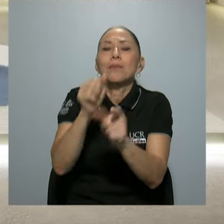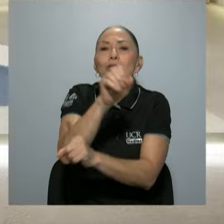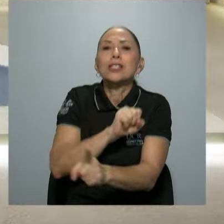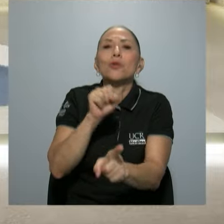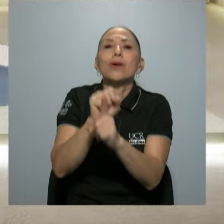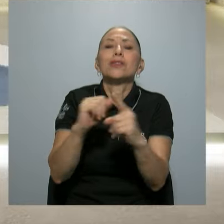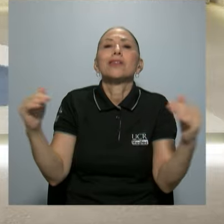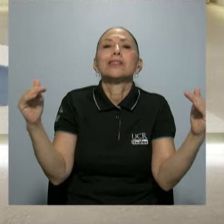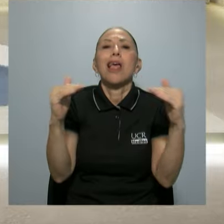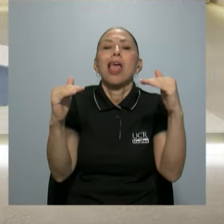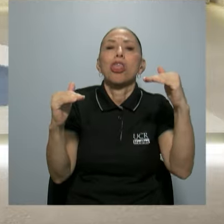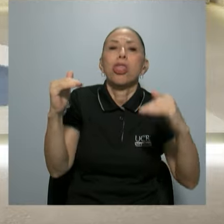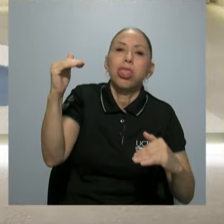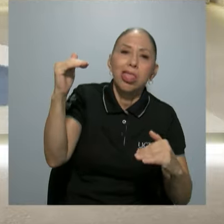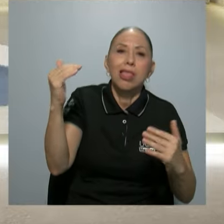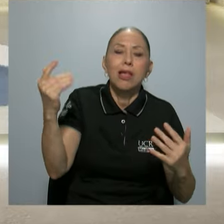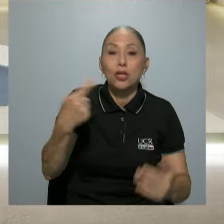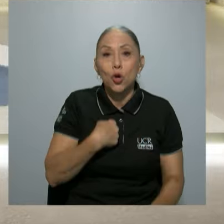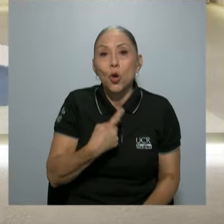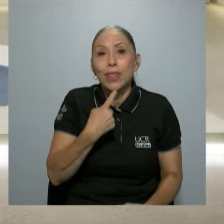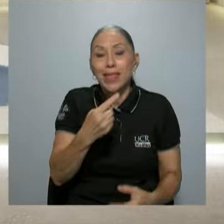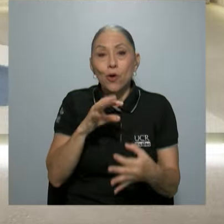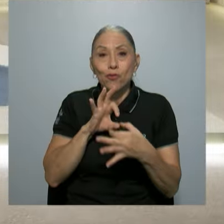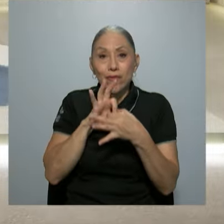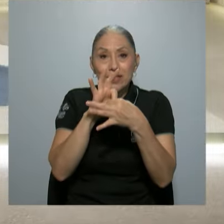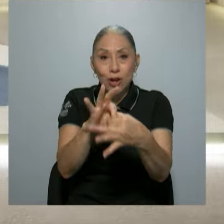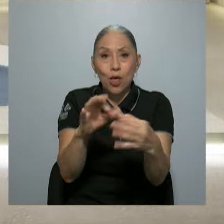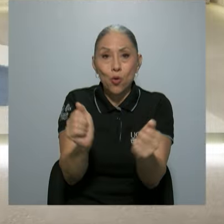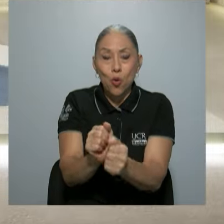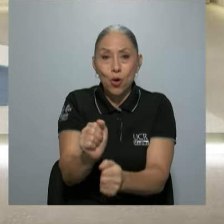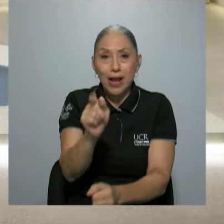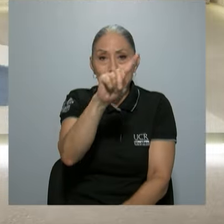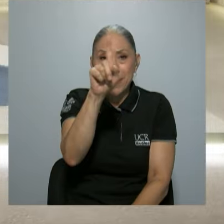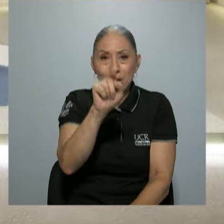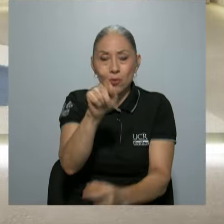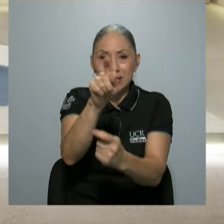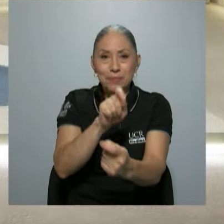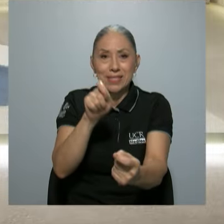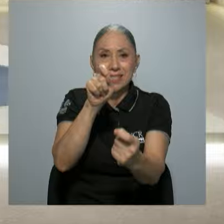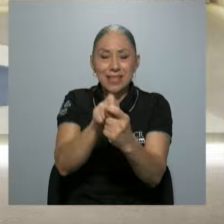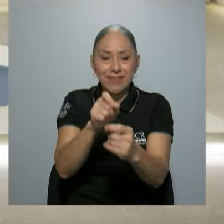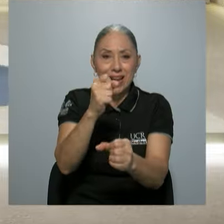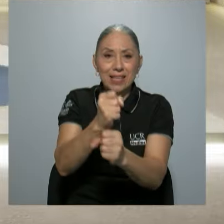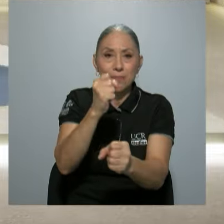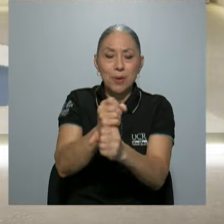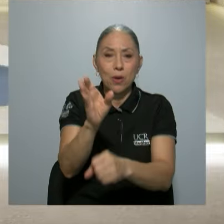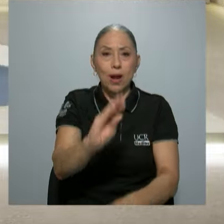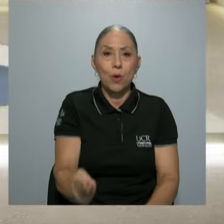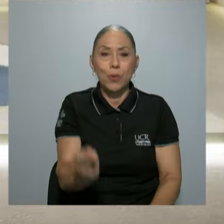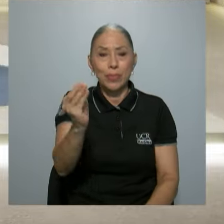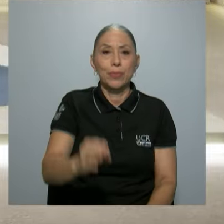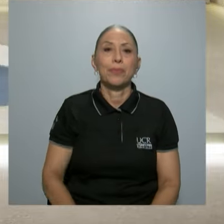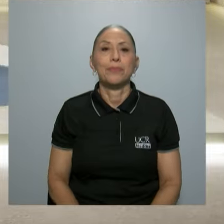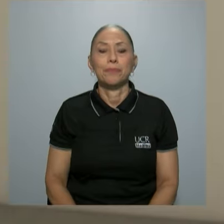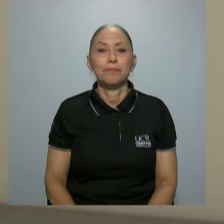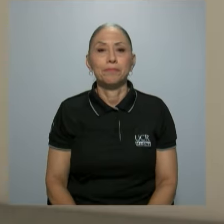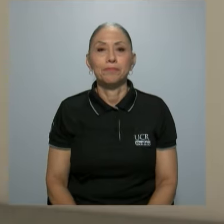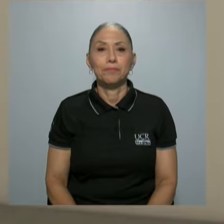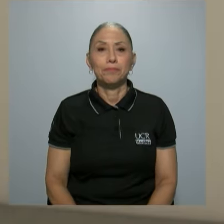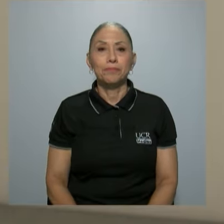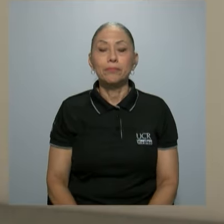desigualdad? Digo, haciendo referencia a esa pregunta específica del empleo a la juventud. Con